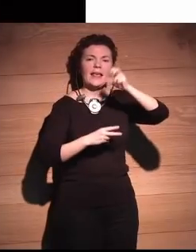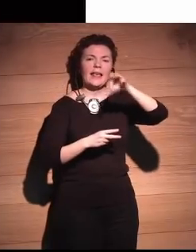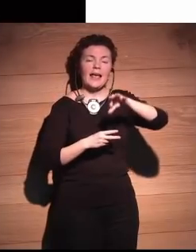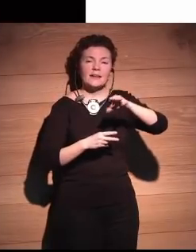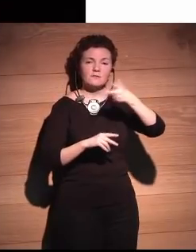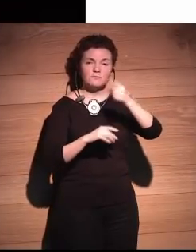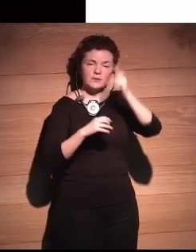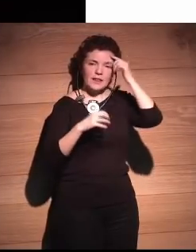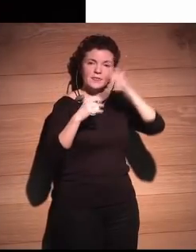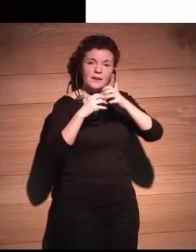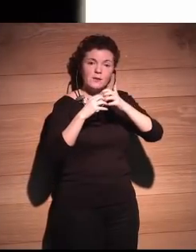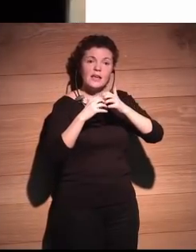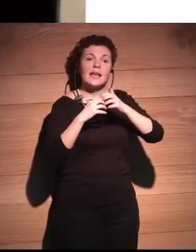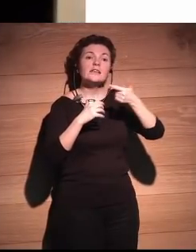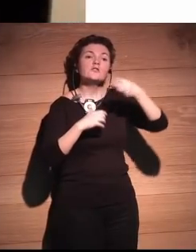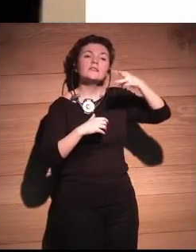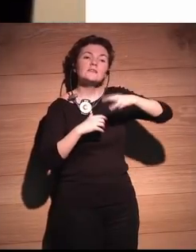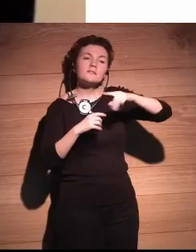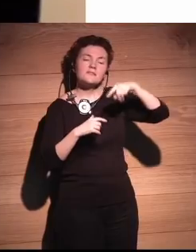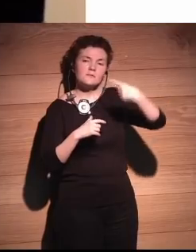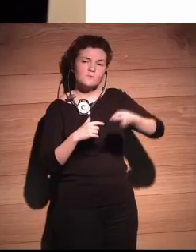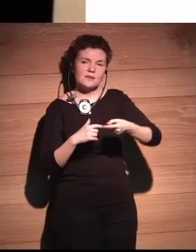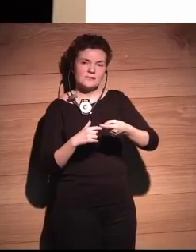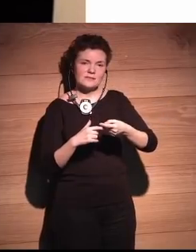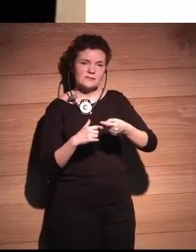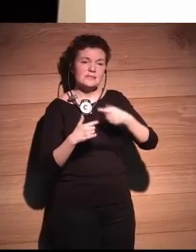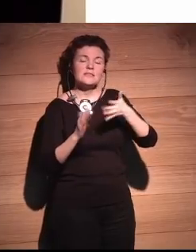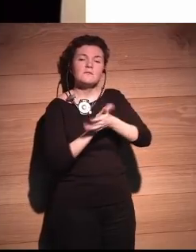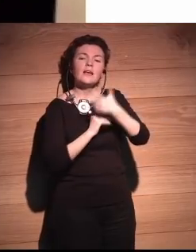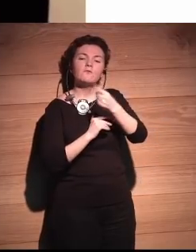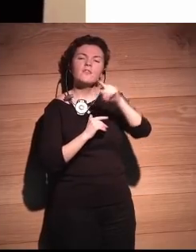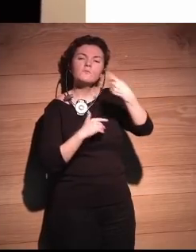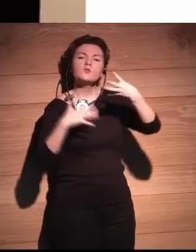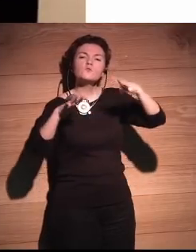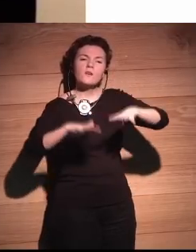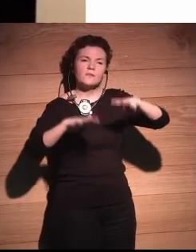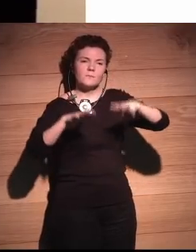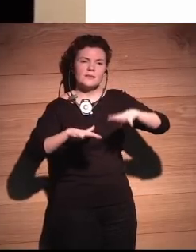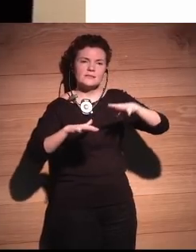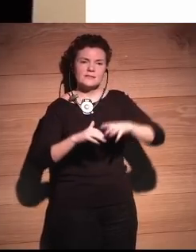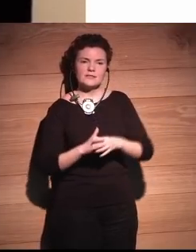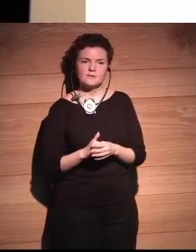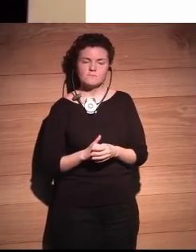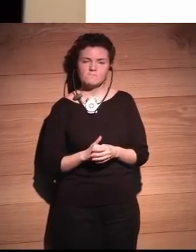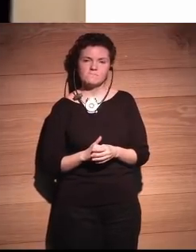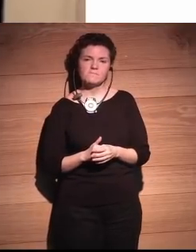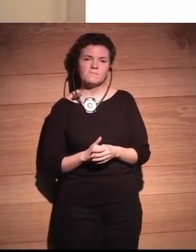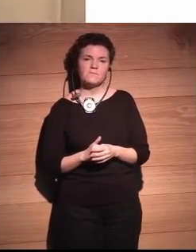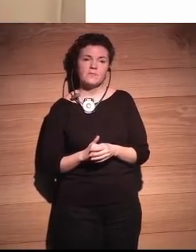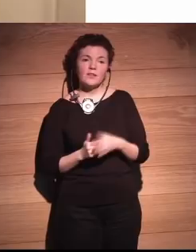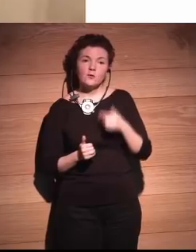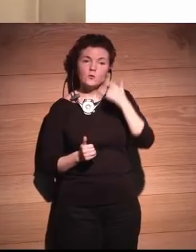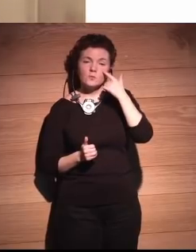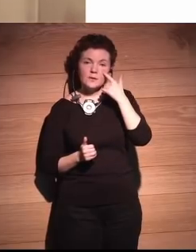han aplicado. Y esto es 3 meses después. Son 9 meses en total después de iniciar la terapia y aquí